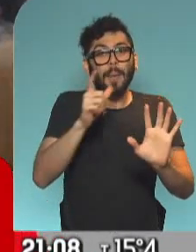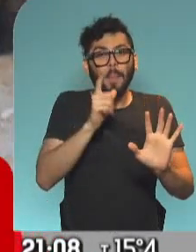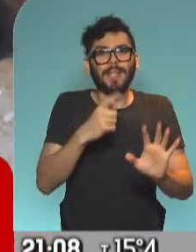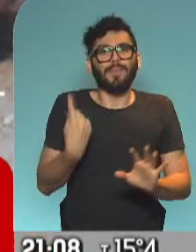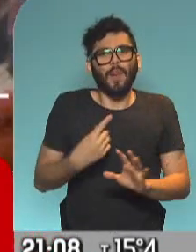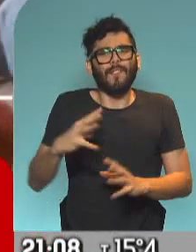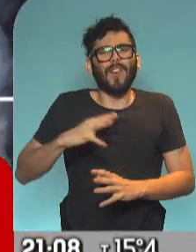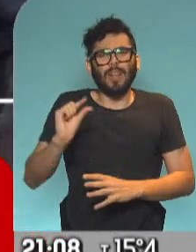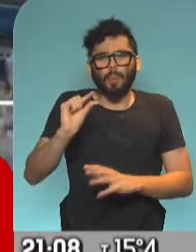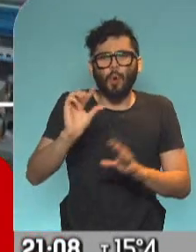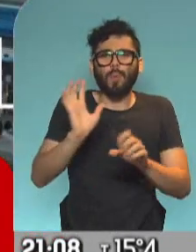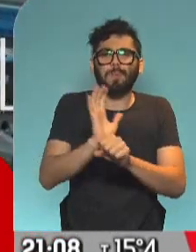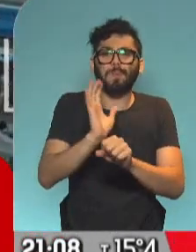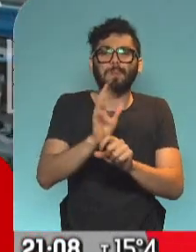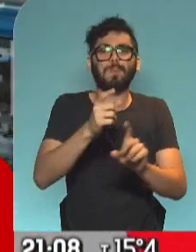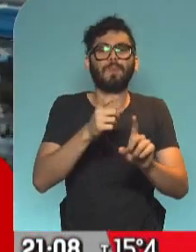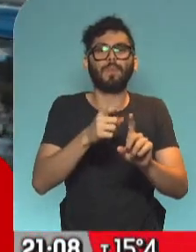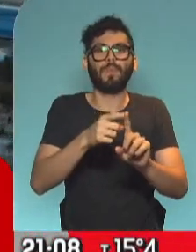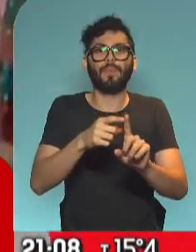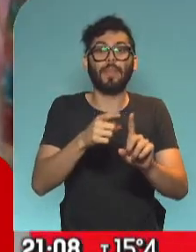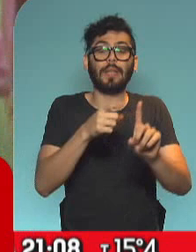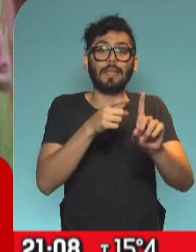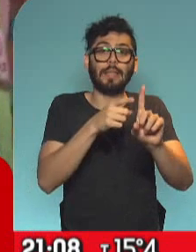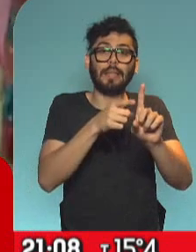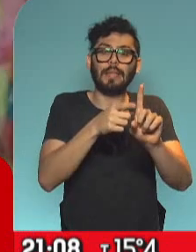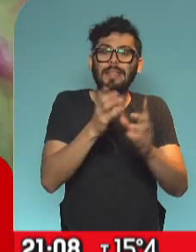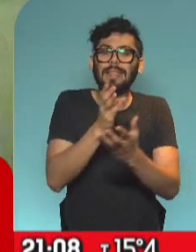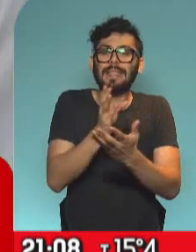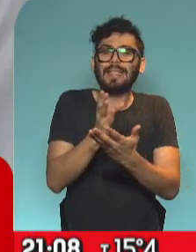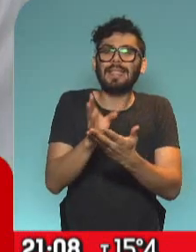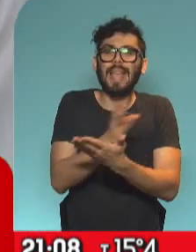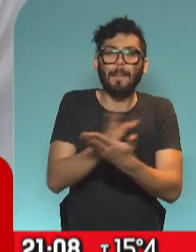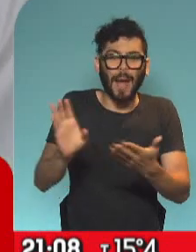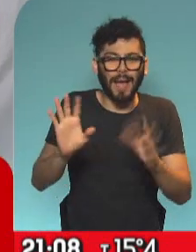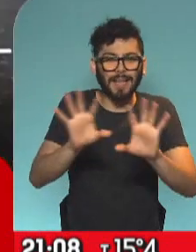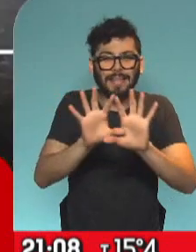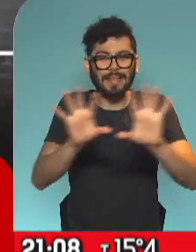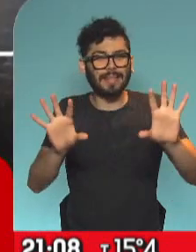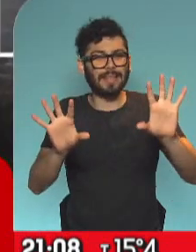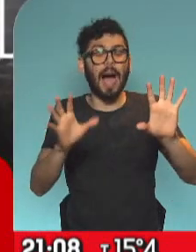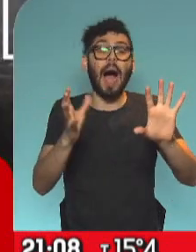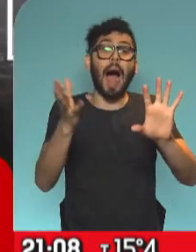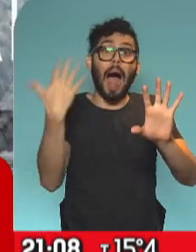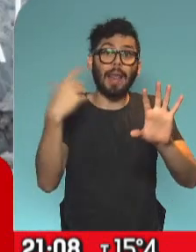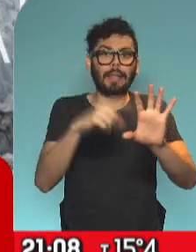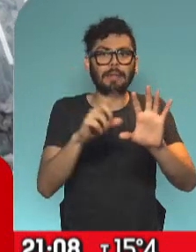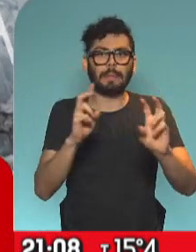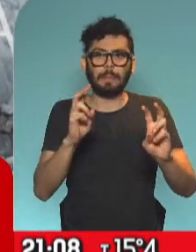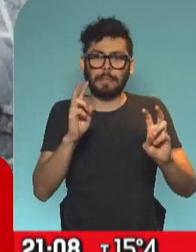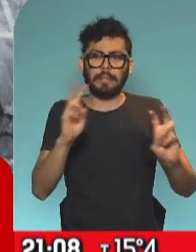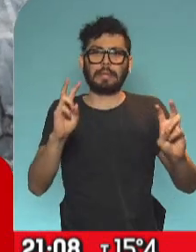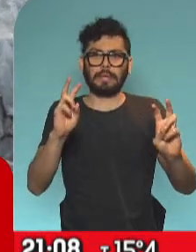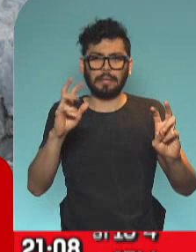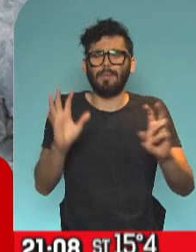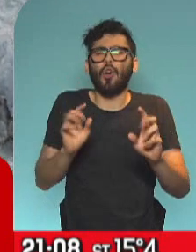de separarnos de esta figura local que nos hizo mucho ruido, quizás por distintas cuestiones locales,